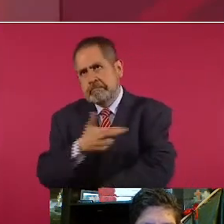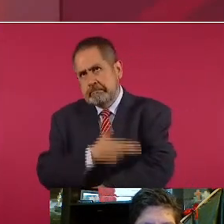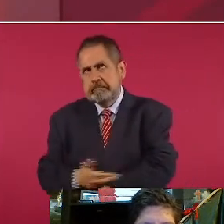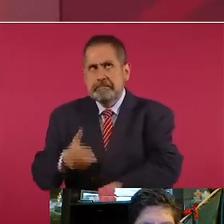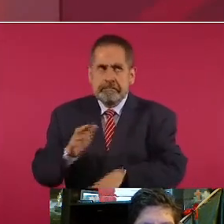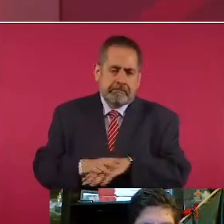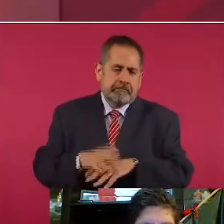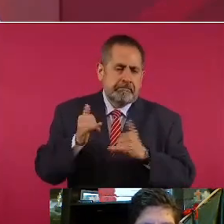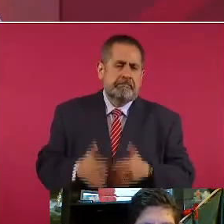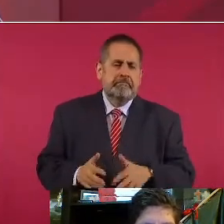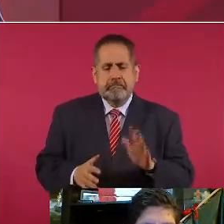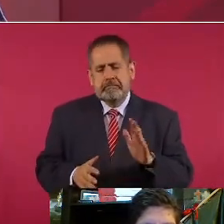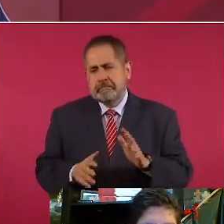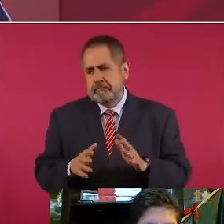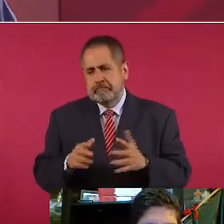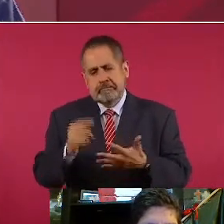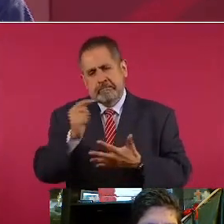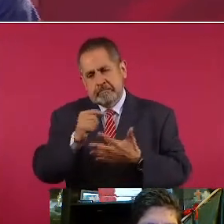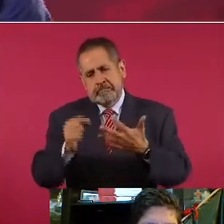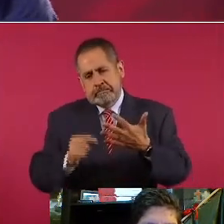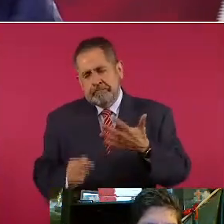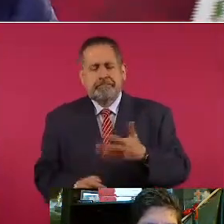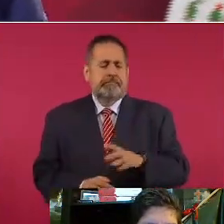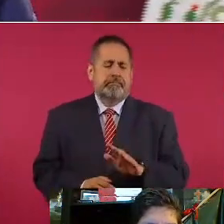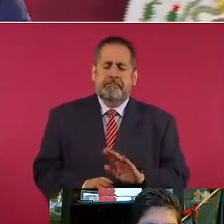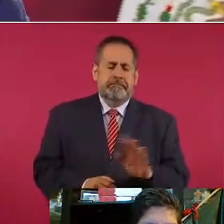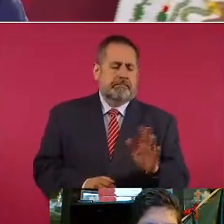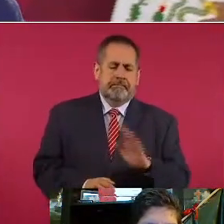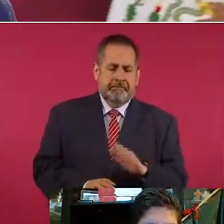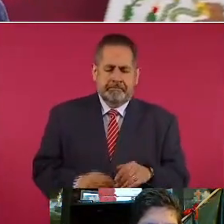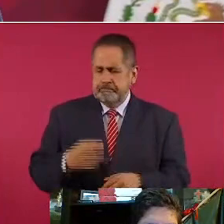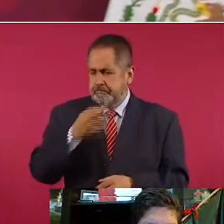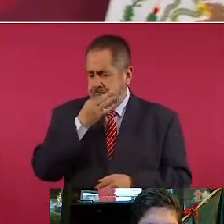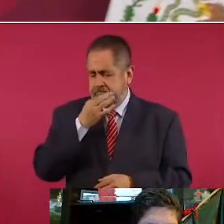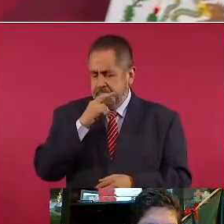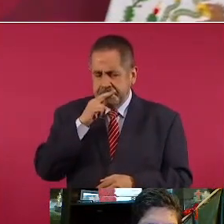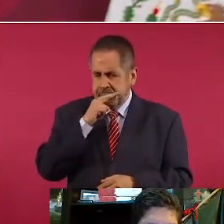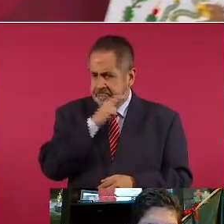por el viacrucis, que significa